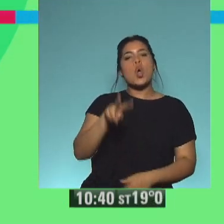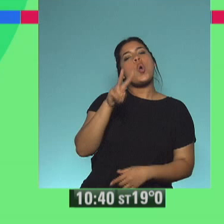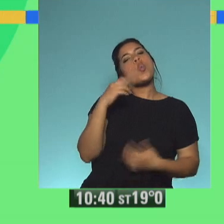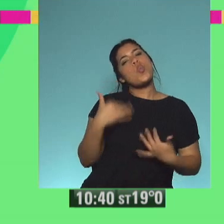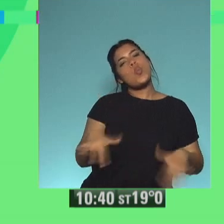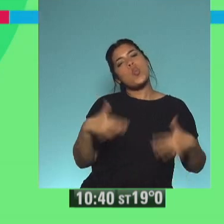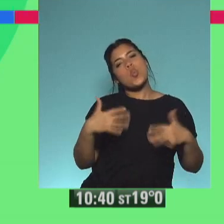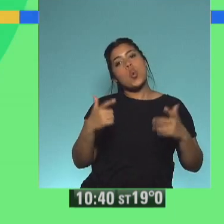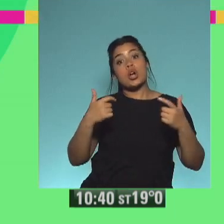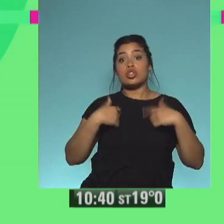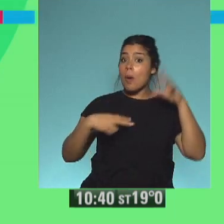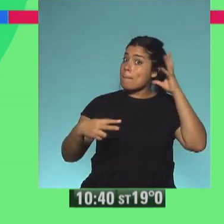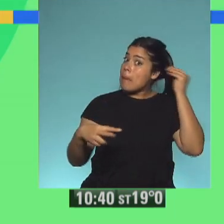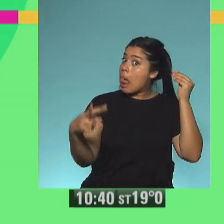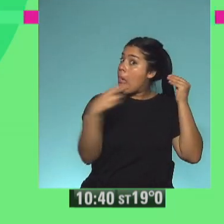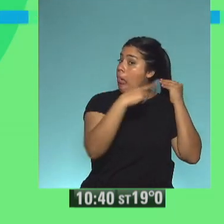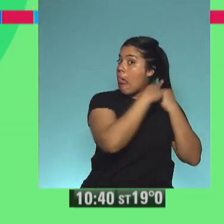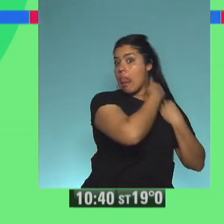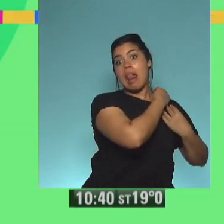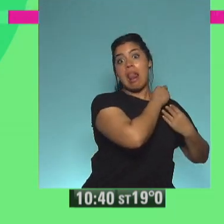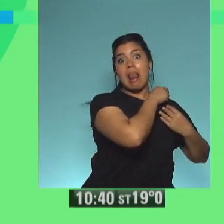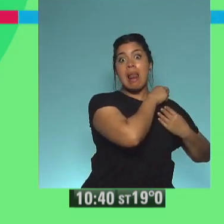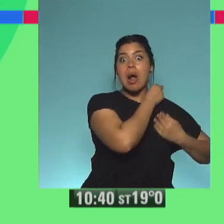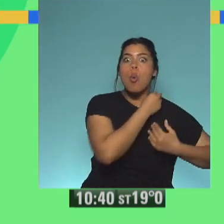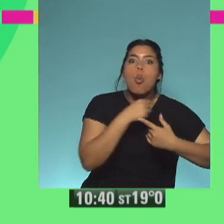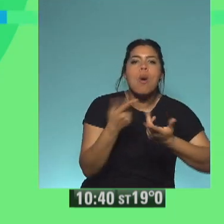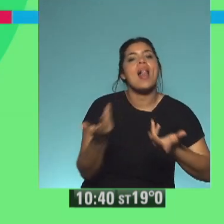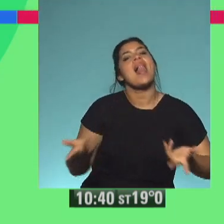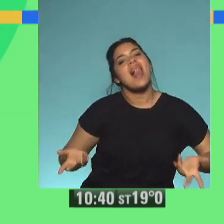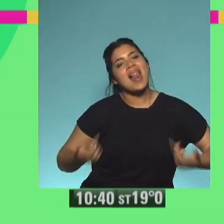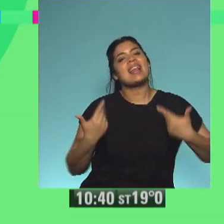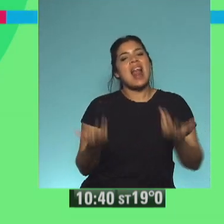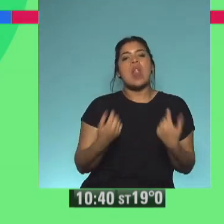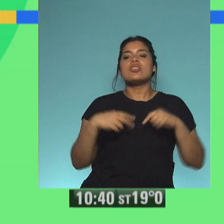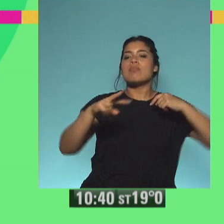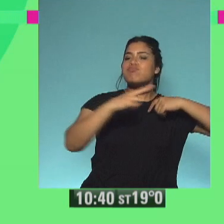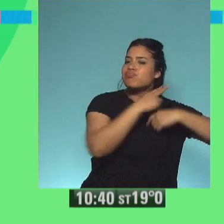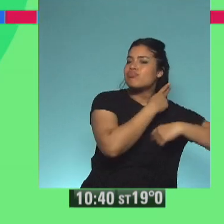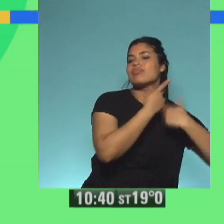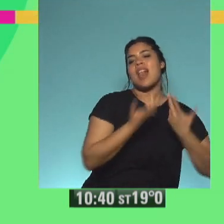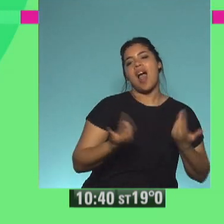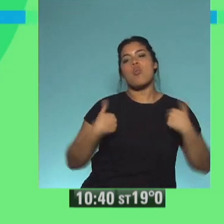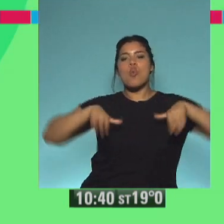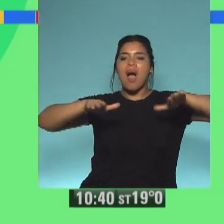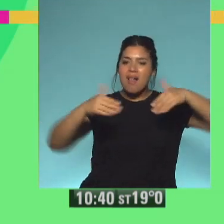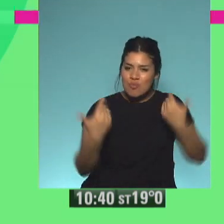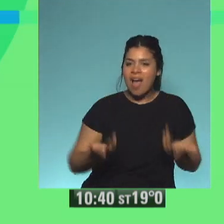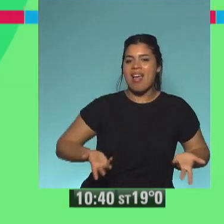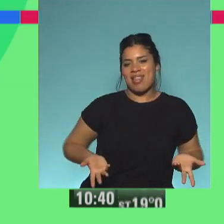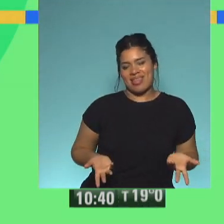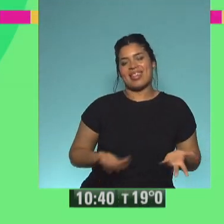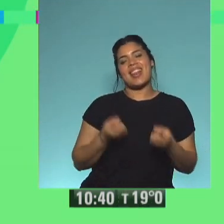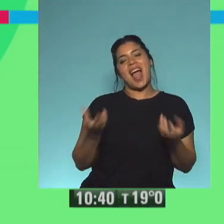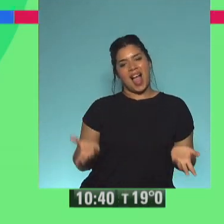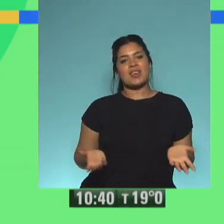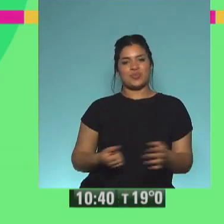Volar. Y me corté el pelo. Eso. Bueno. Porque se cortó el pelo, puede volar. Está más liviana. Más liviana. Más liviana. Si nos cuenta. Que miren, se cortó el pelo,